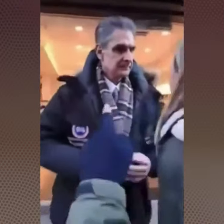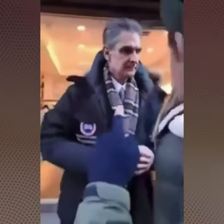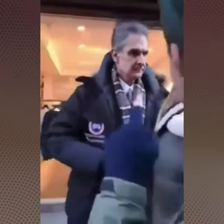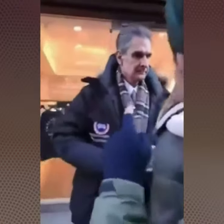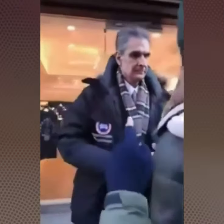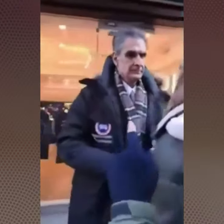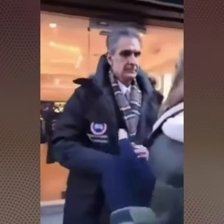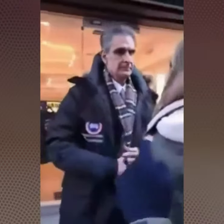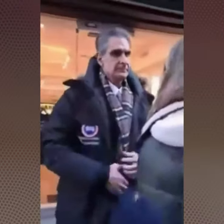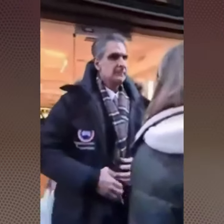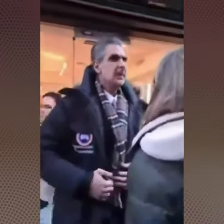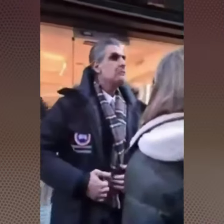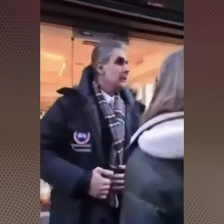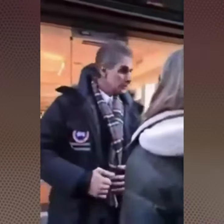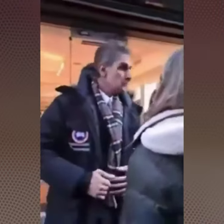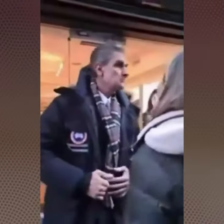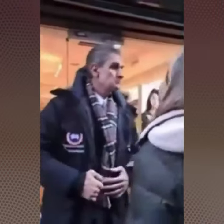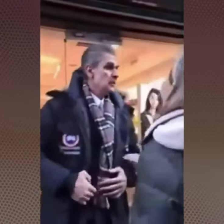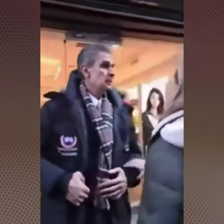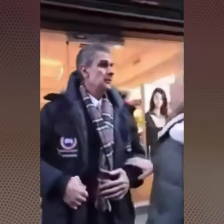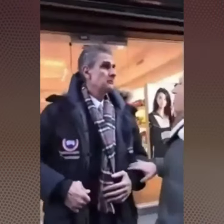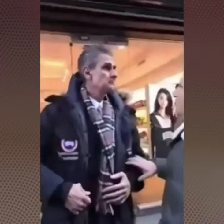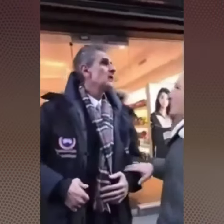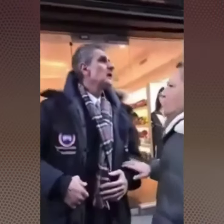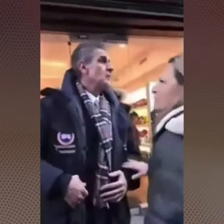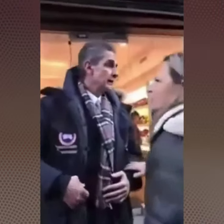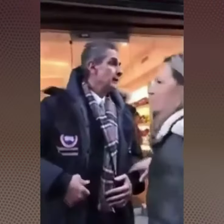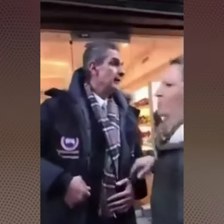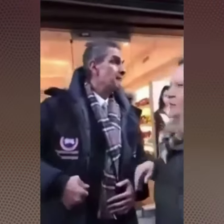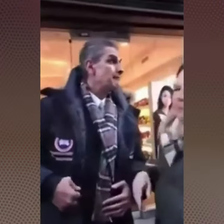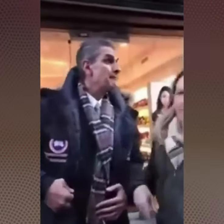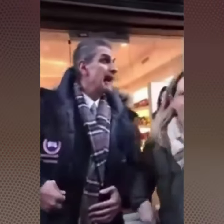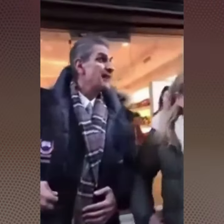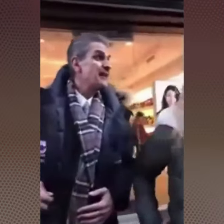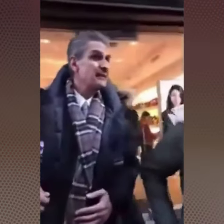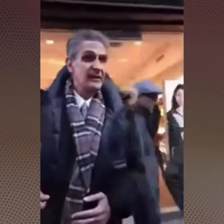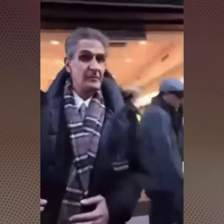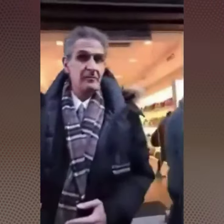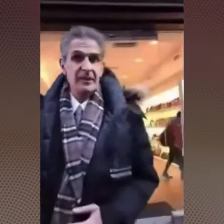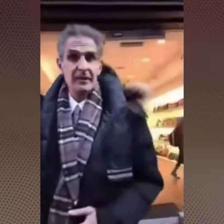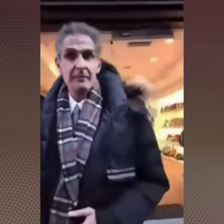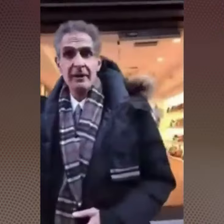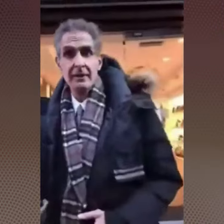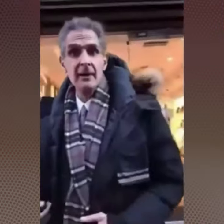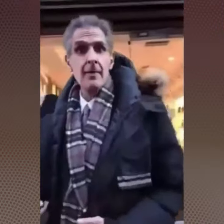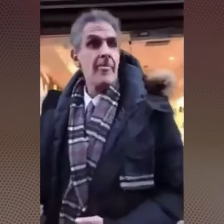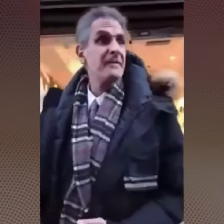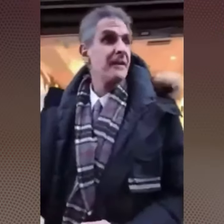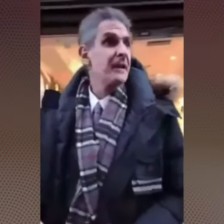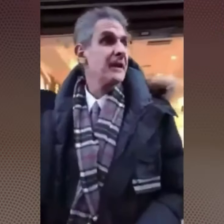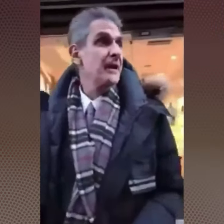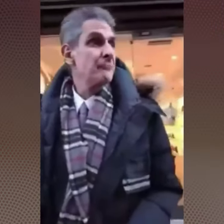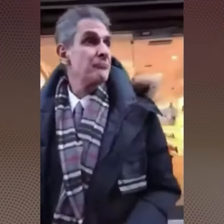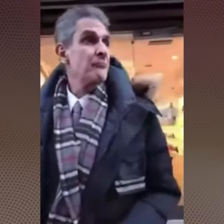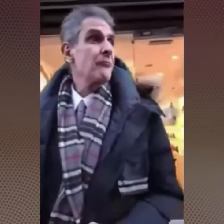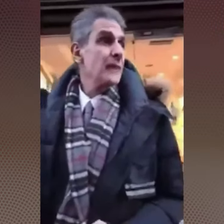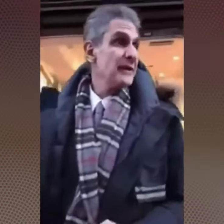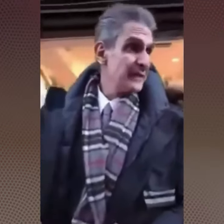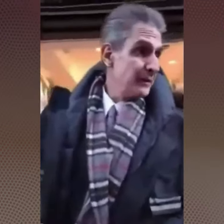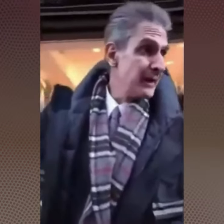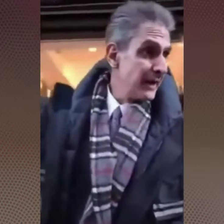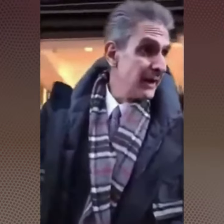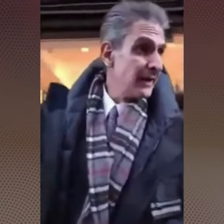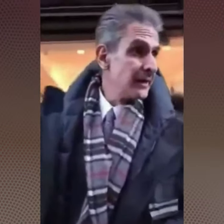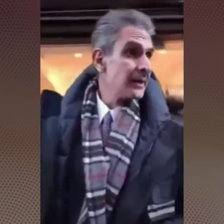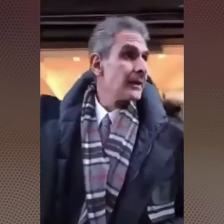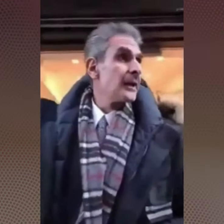asshole. Porque eres igual que ella. Sí. Bueno, a ver qué ignorante. Yo fucking asshole. You fucking asshole.